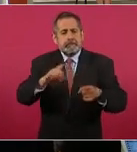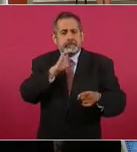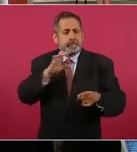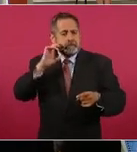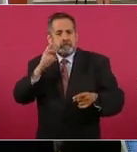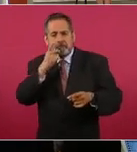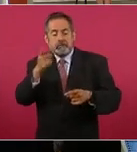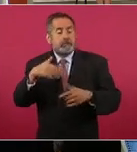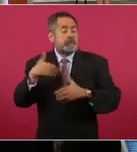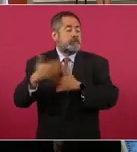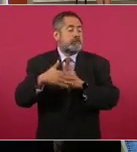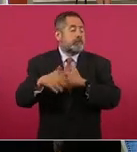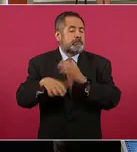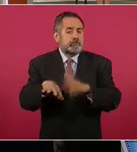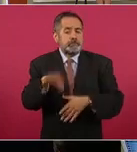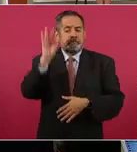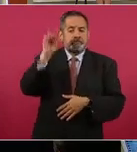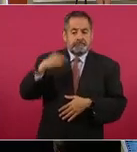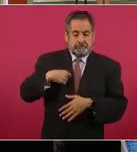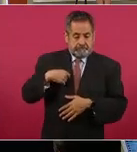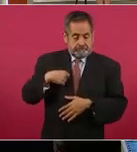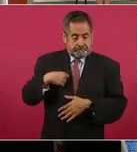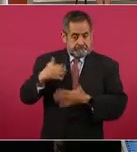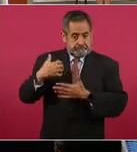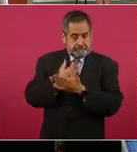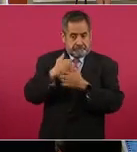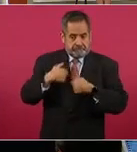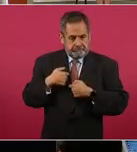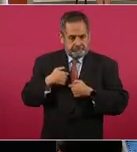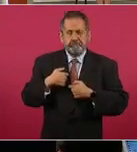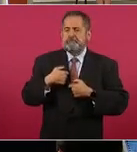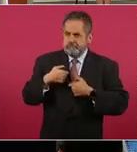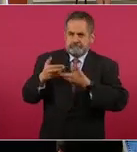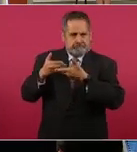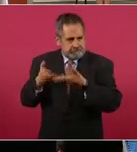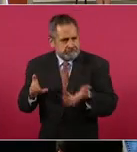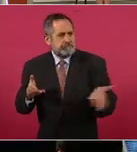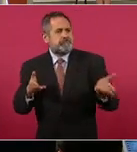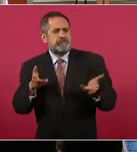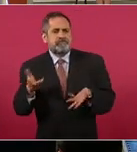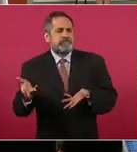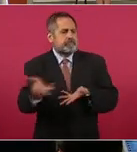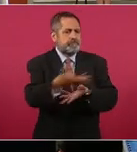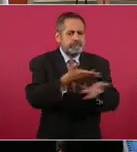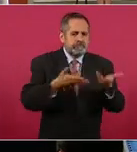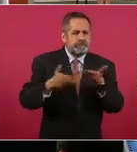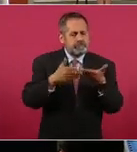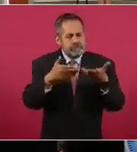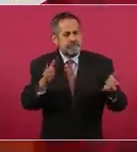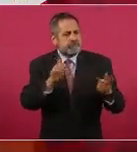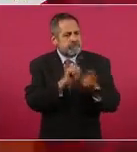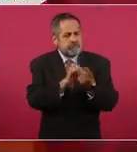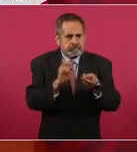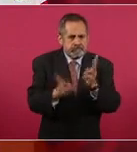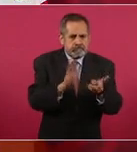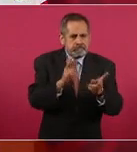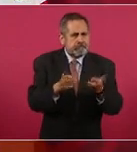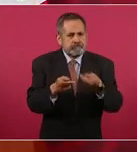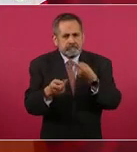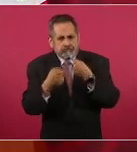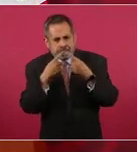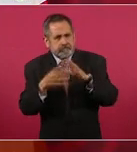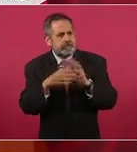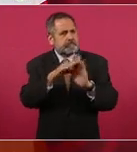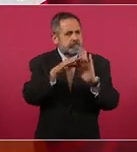fui elegido yo puse en marcha eso, enseguida. A los pocos meses se hicieron consultas continuamente, se fue un primer texto, después